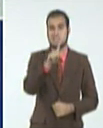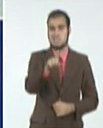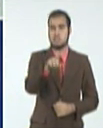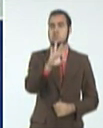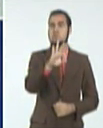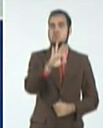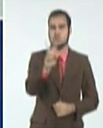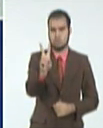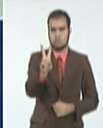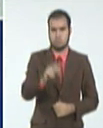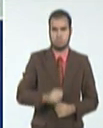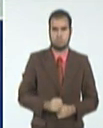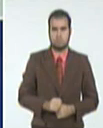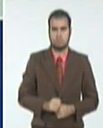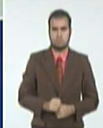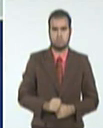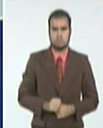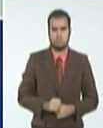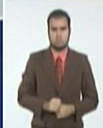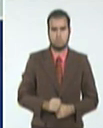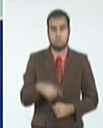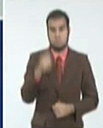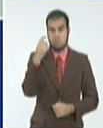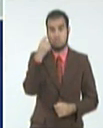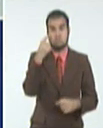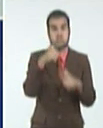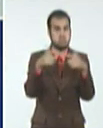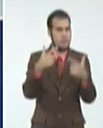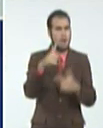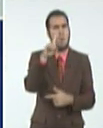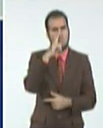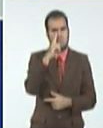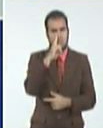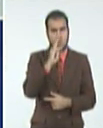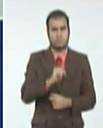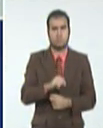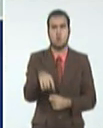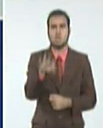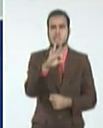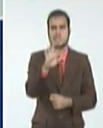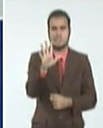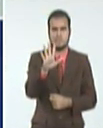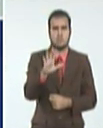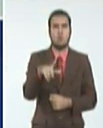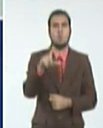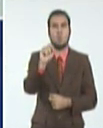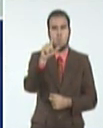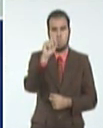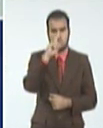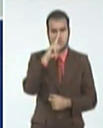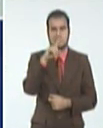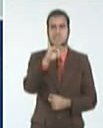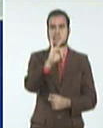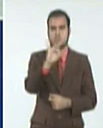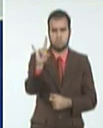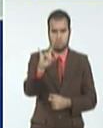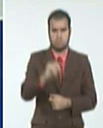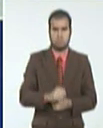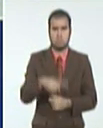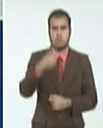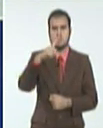182. De toda forma elevado, Unión de Reyes 85, Colón 79,